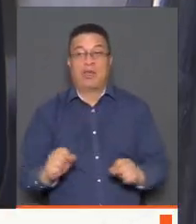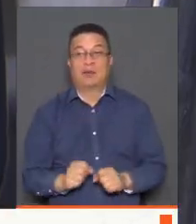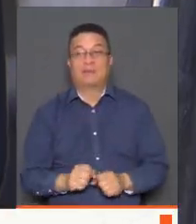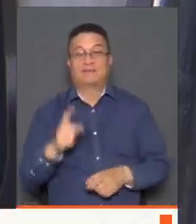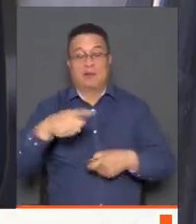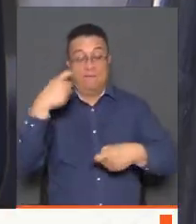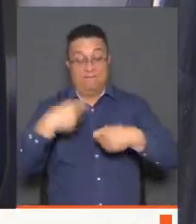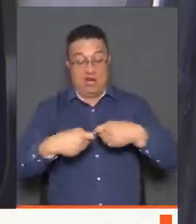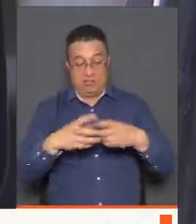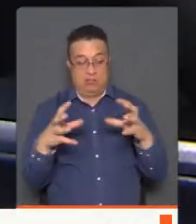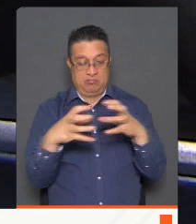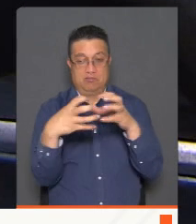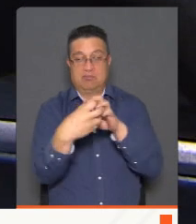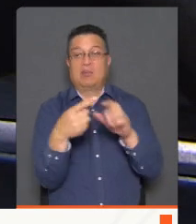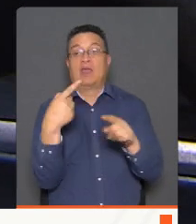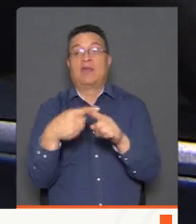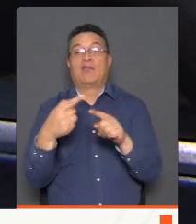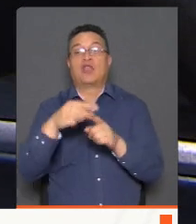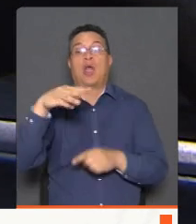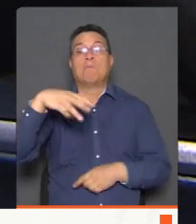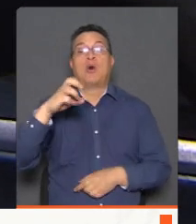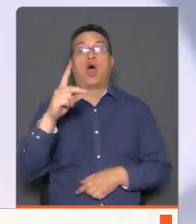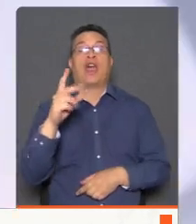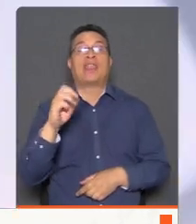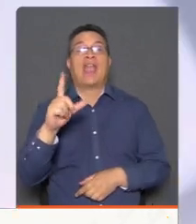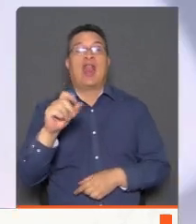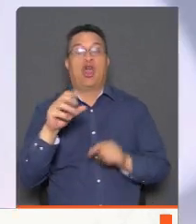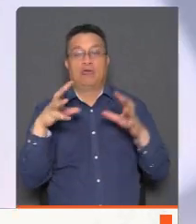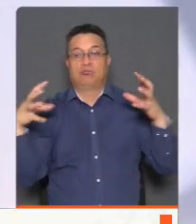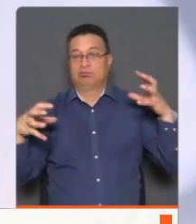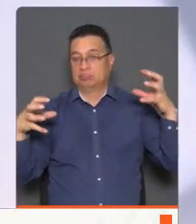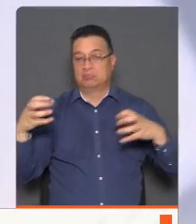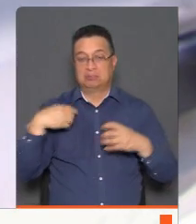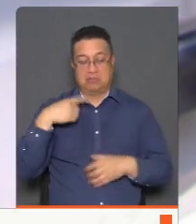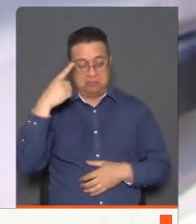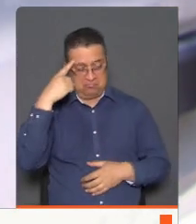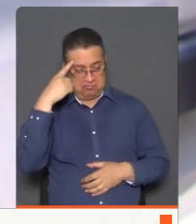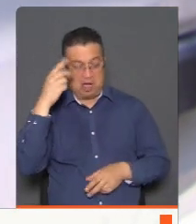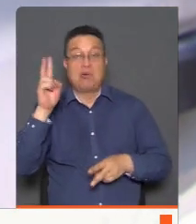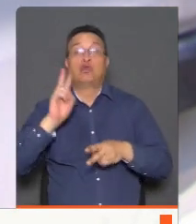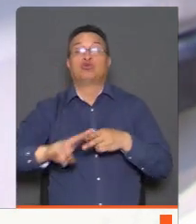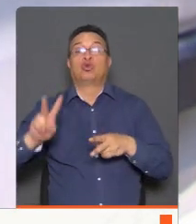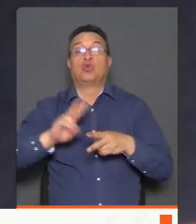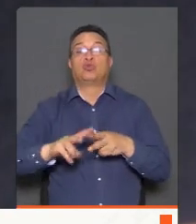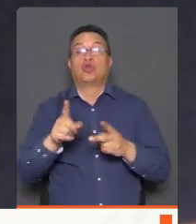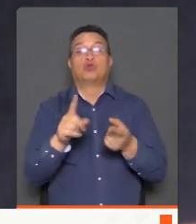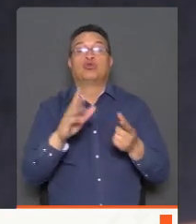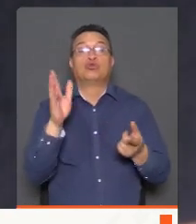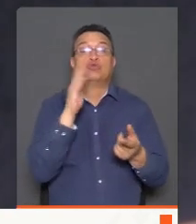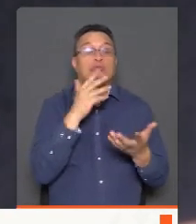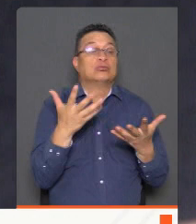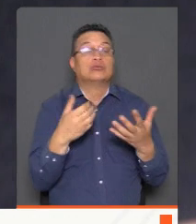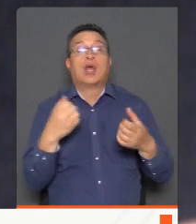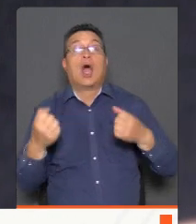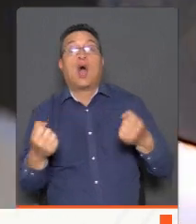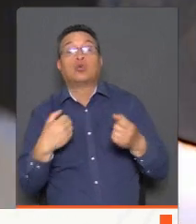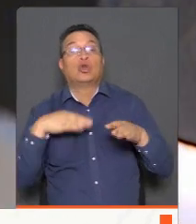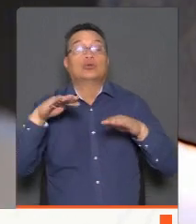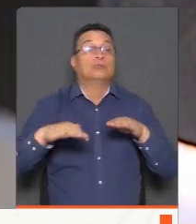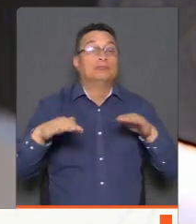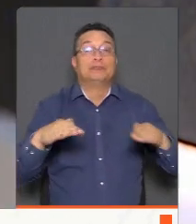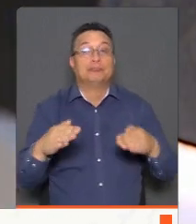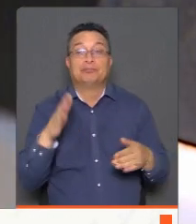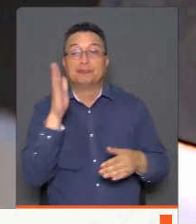y se adapta a diferentes modelos de retrovisores. Lo pensó como una solución para quienes no tienen dónde estacionar sus autos con